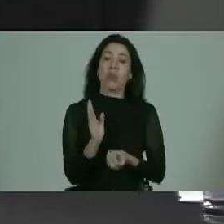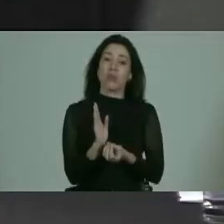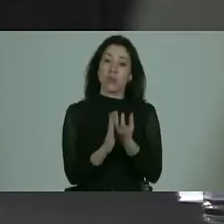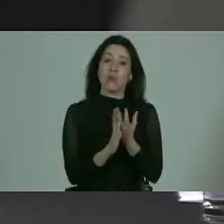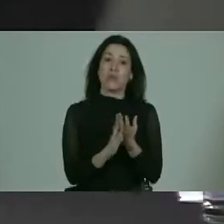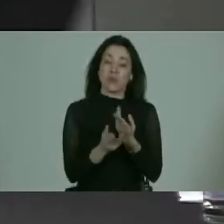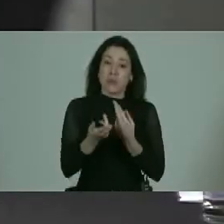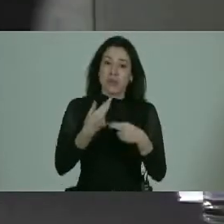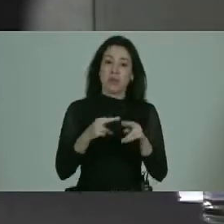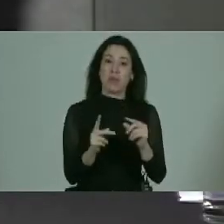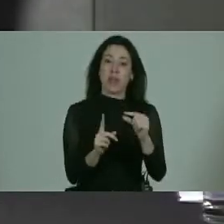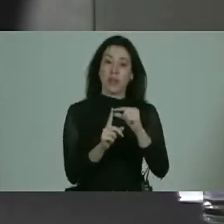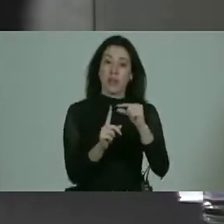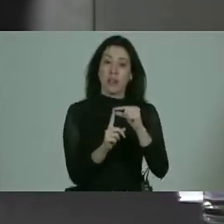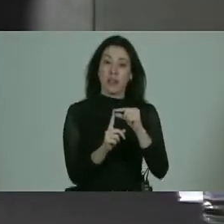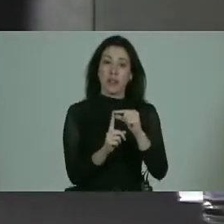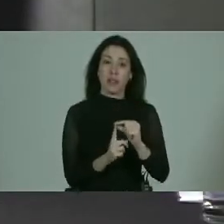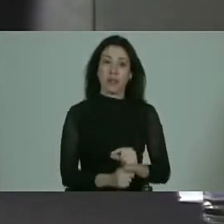redefinamos